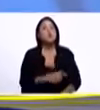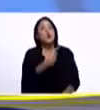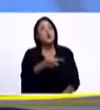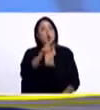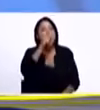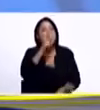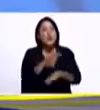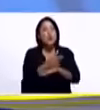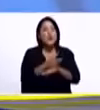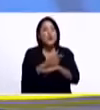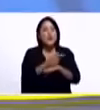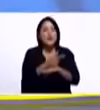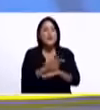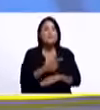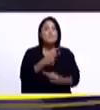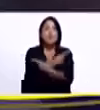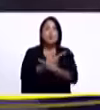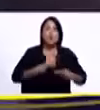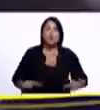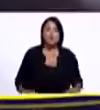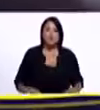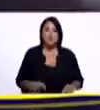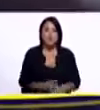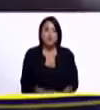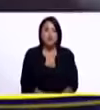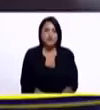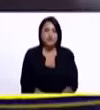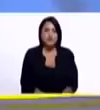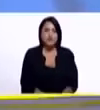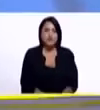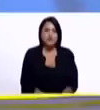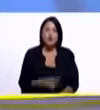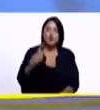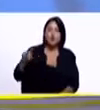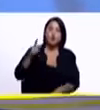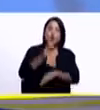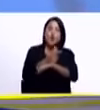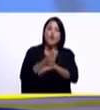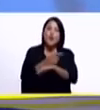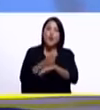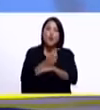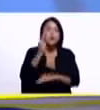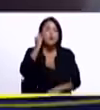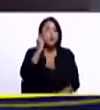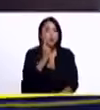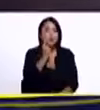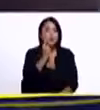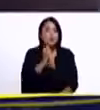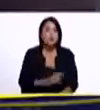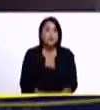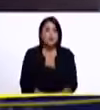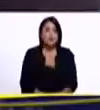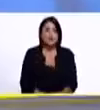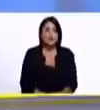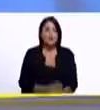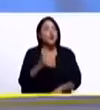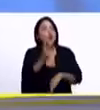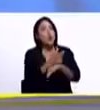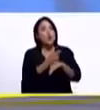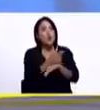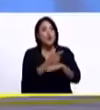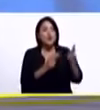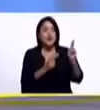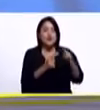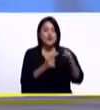Cedeño, gobernador de Portuguesa. Gilberto Pinto, gobernador de Sucre. Freddy Bernal, gobernador del